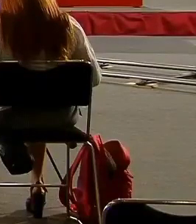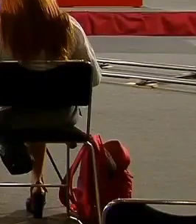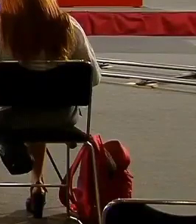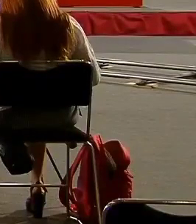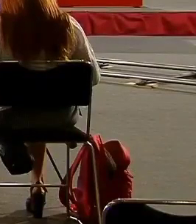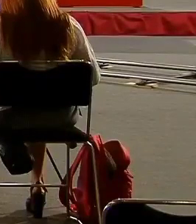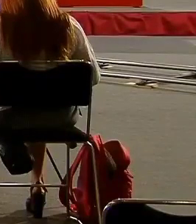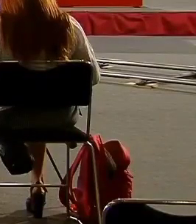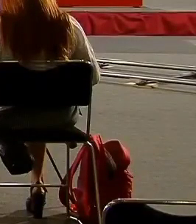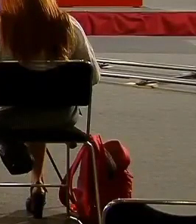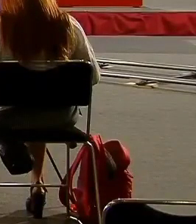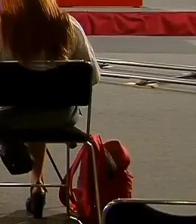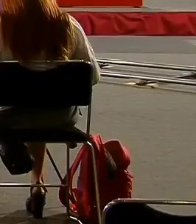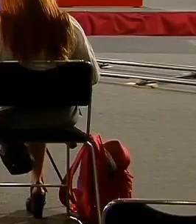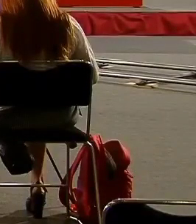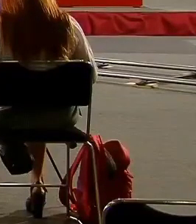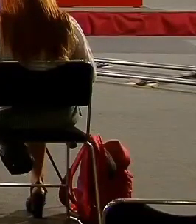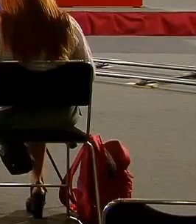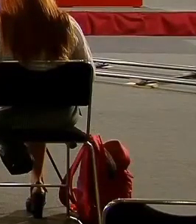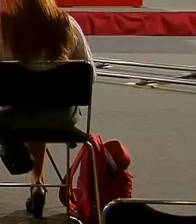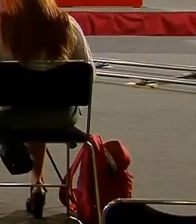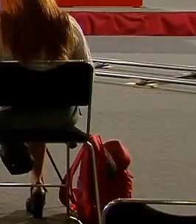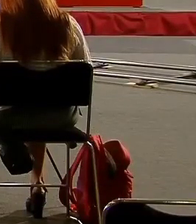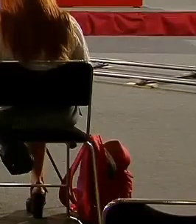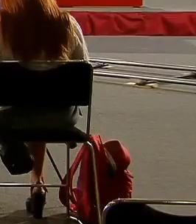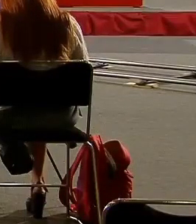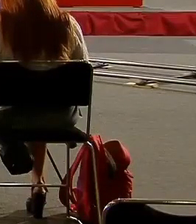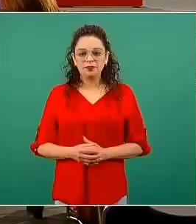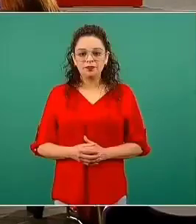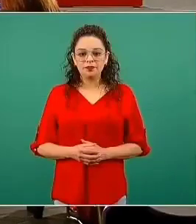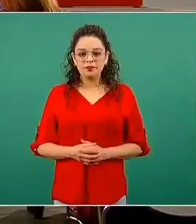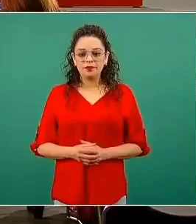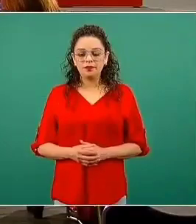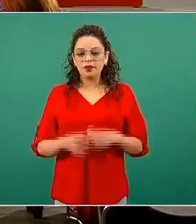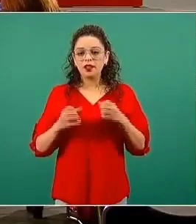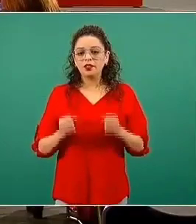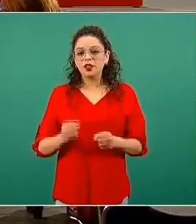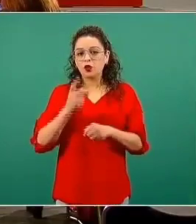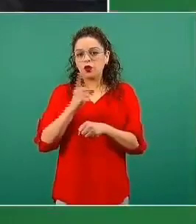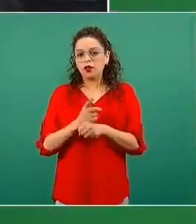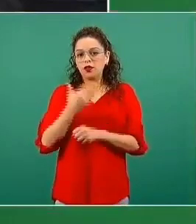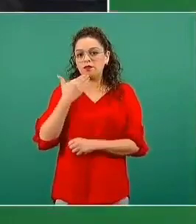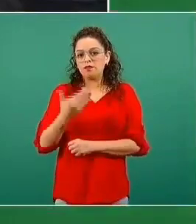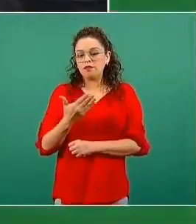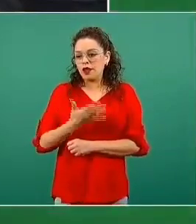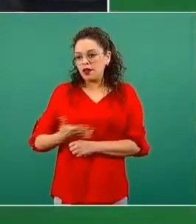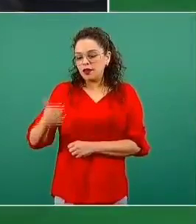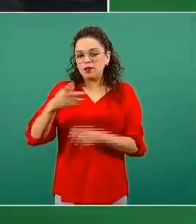calidad y seguridad, la atención integral de estos pacientes. Esos